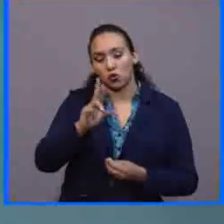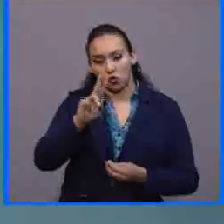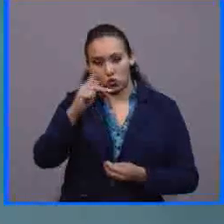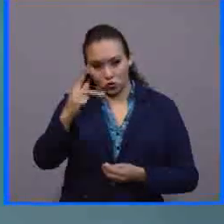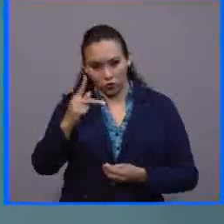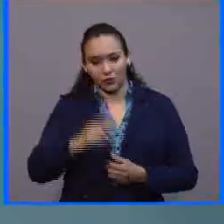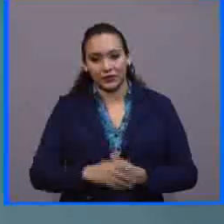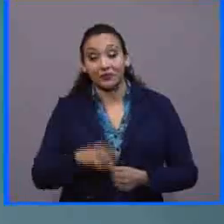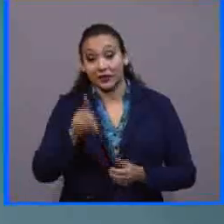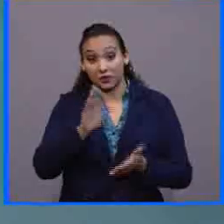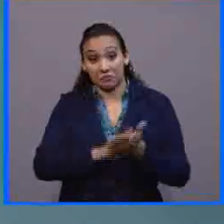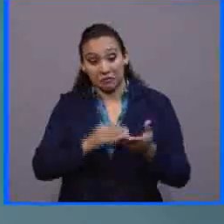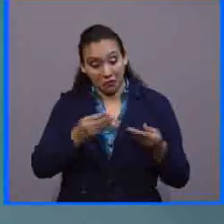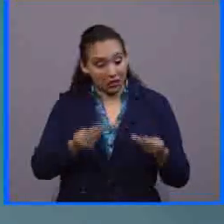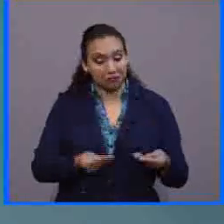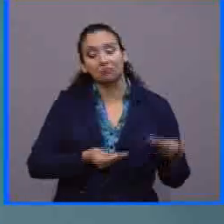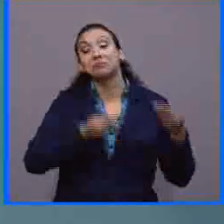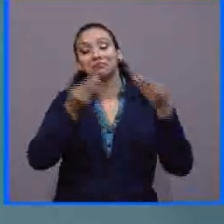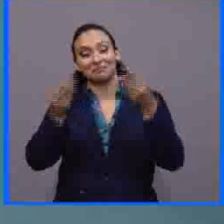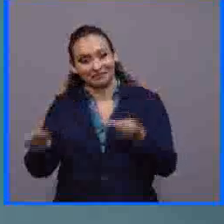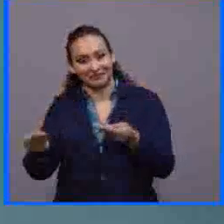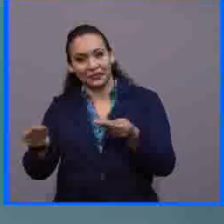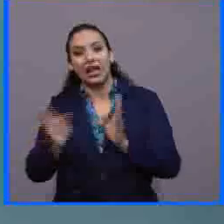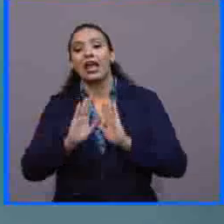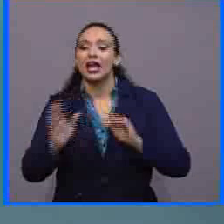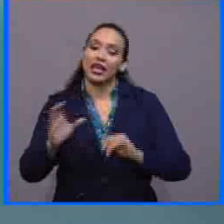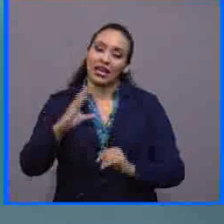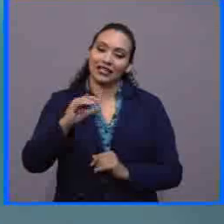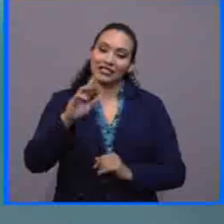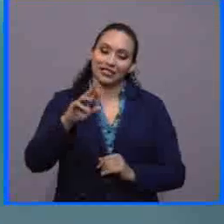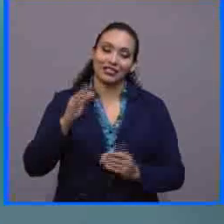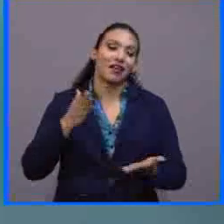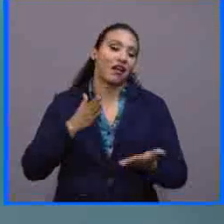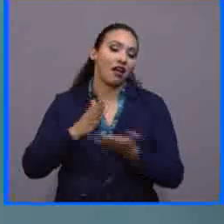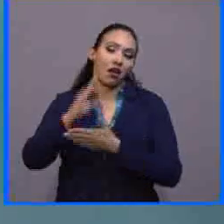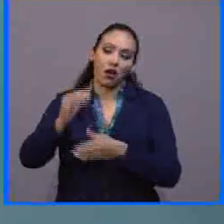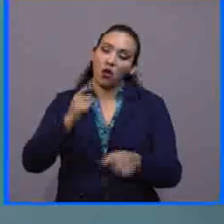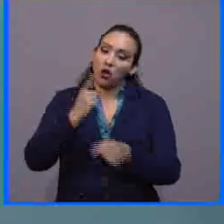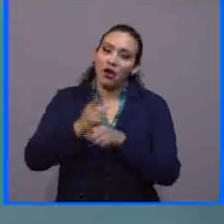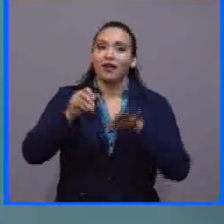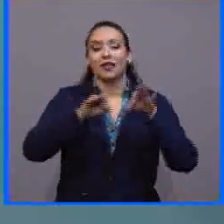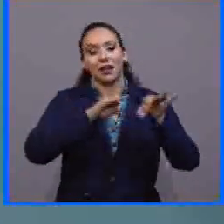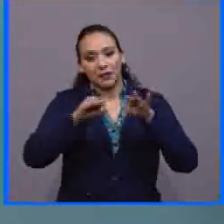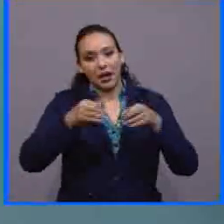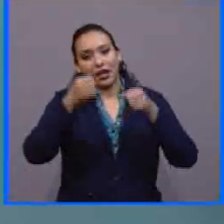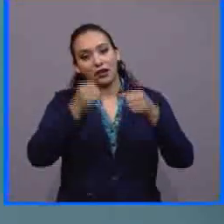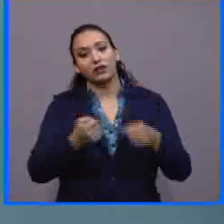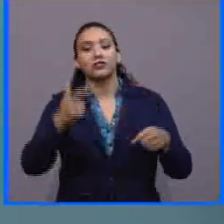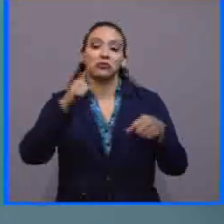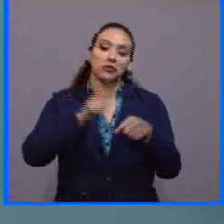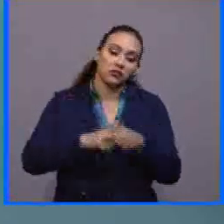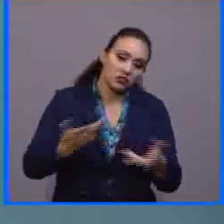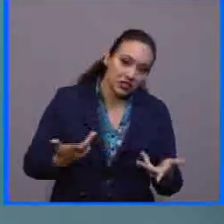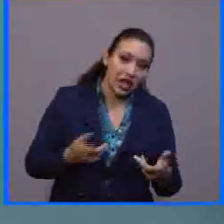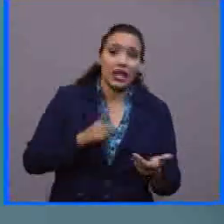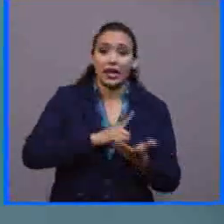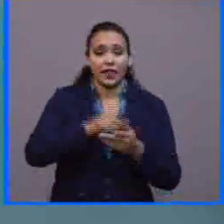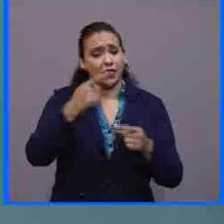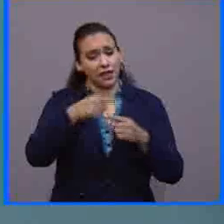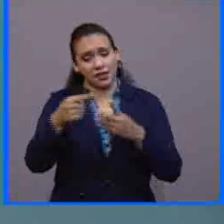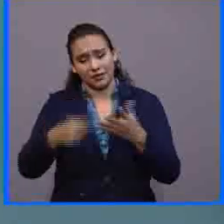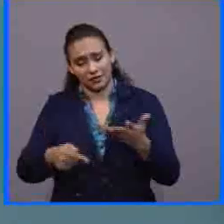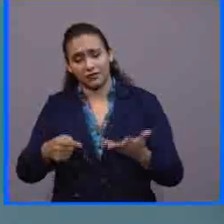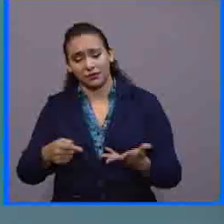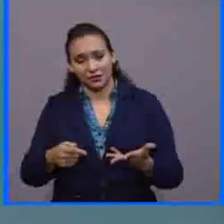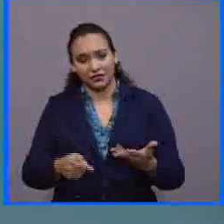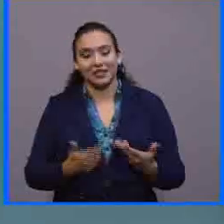población, documentos con los que finalmente César pudo acceder a oportunidades laborales, seguridad social y otros derechos esenciales